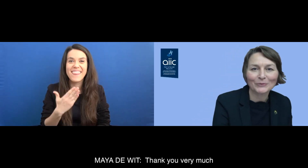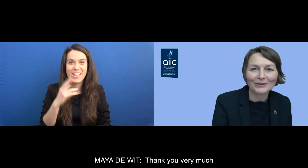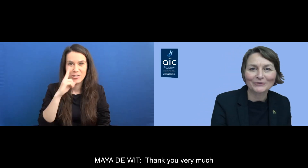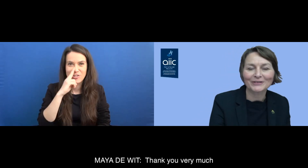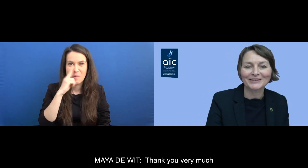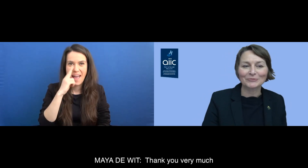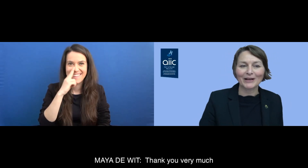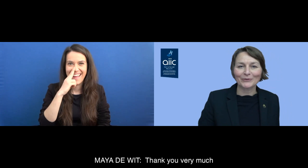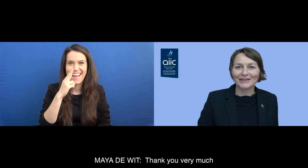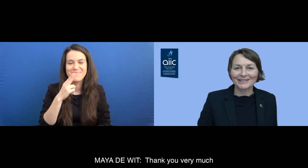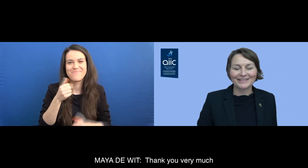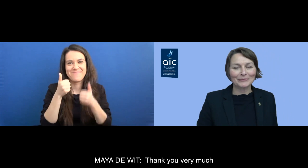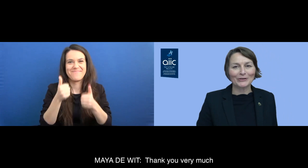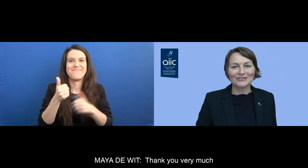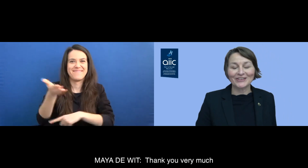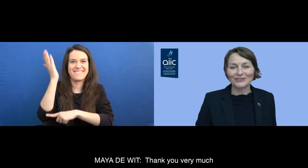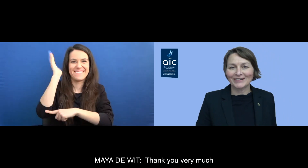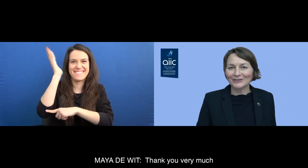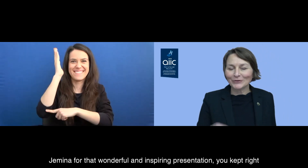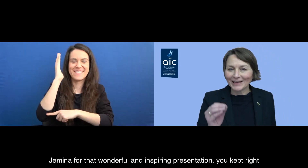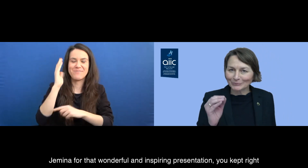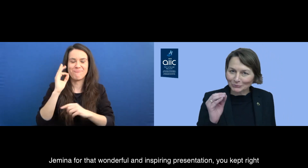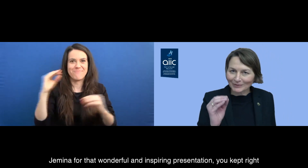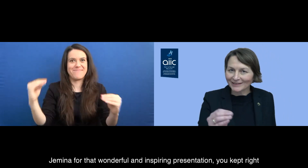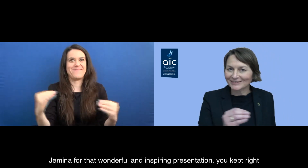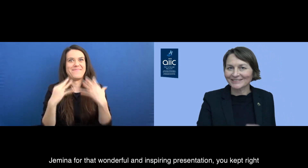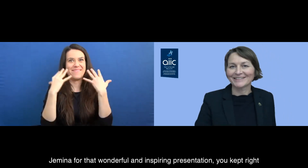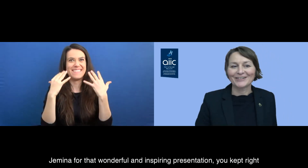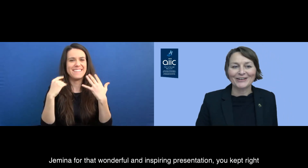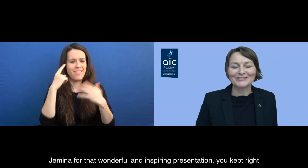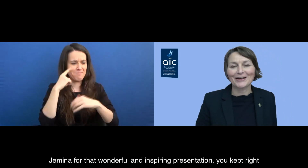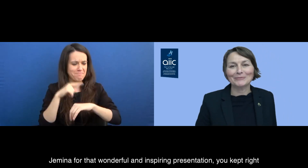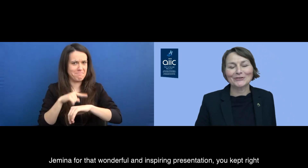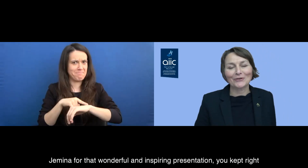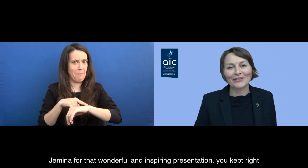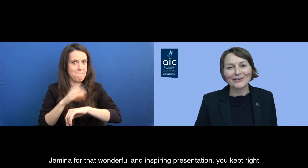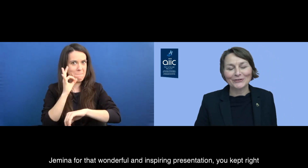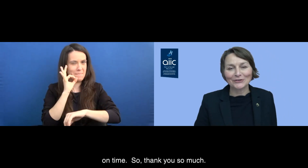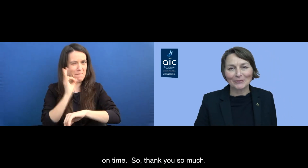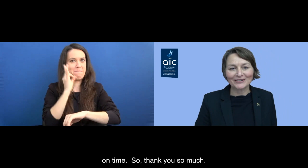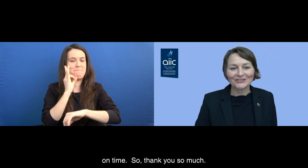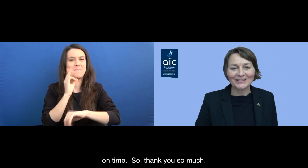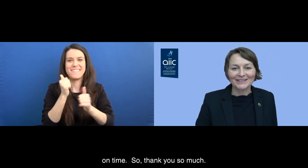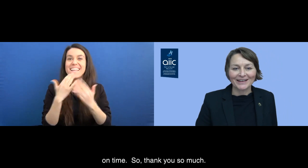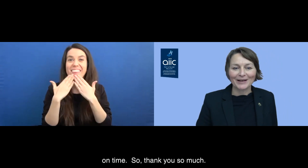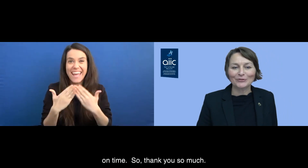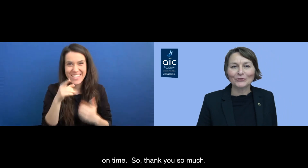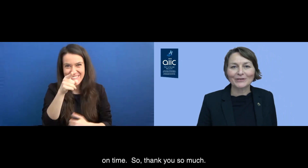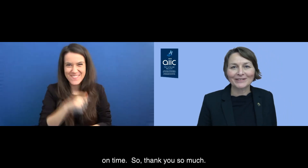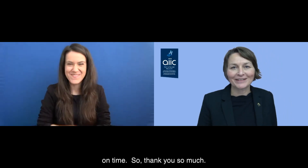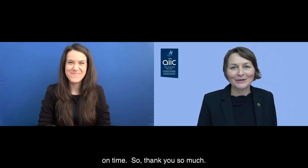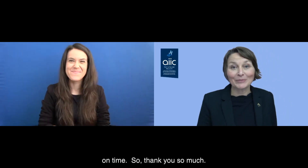Muchísimas gracias, Gemina, por una presentación que nos llena de inspiración y mantuviste el